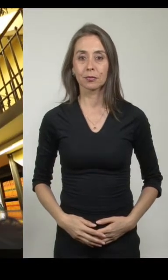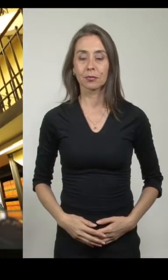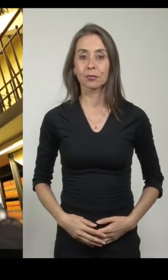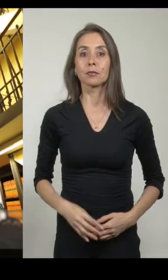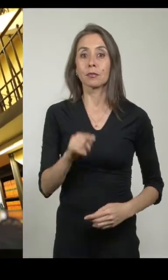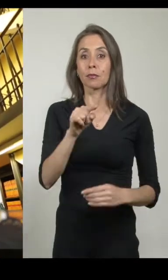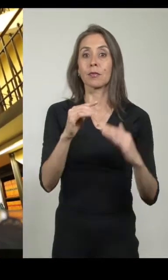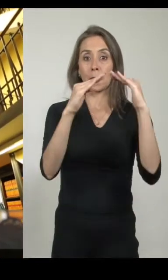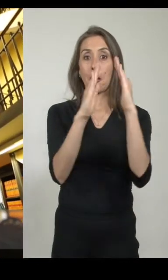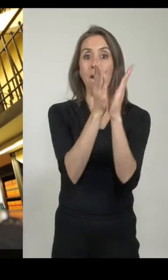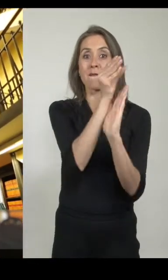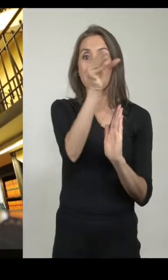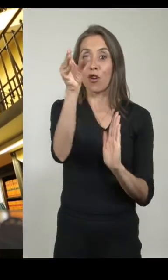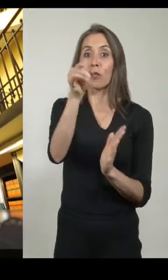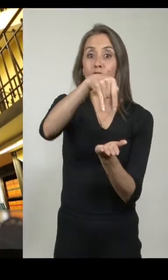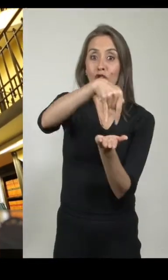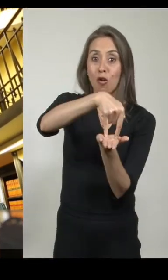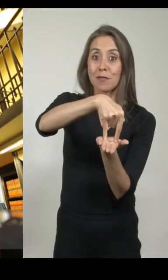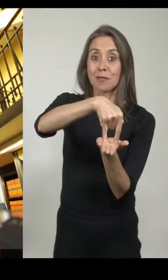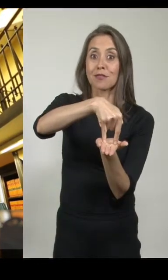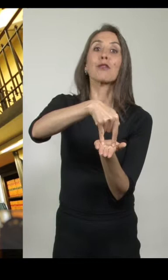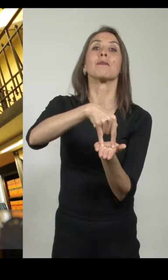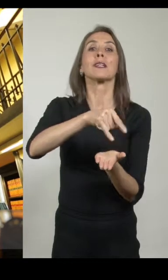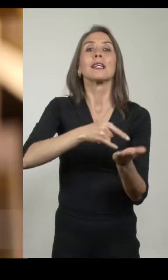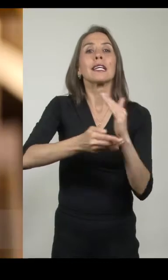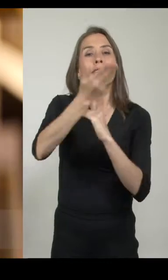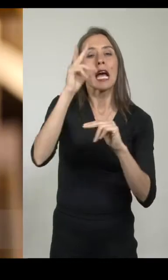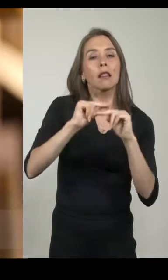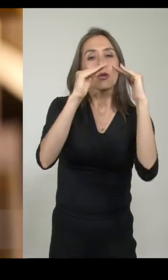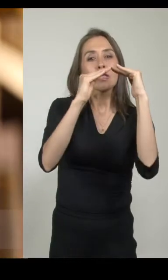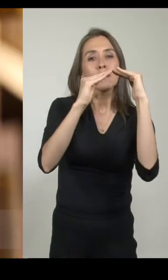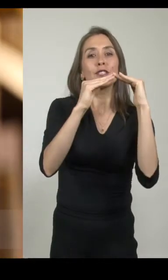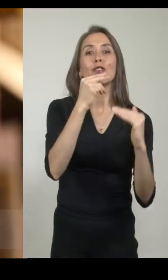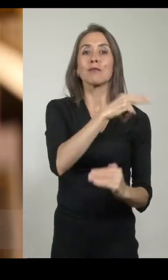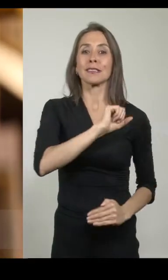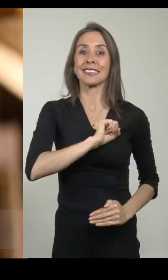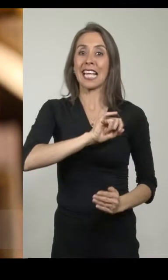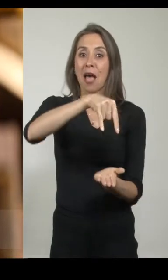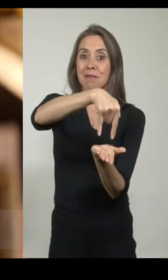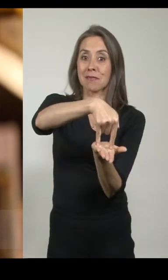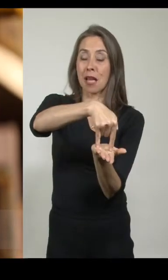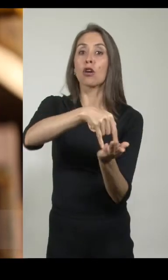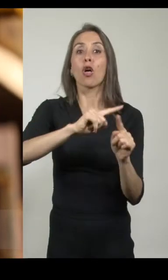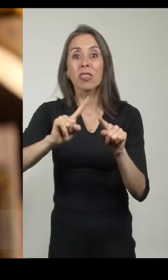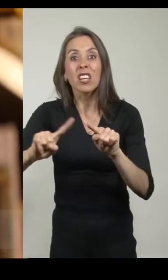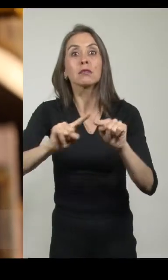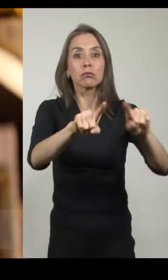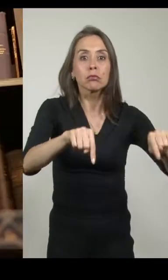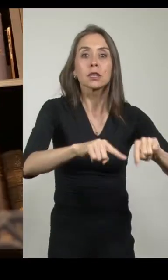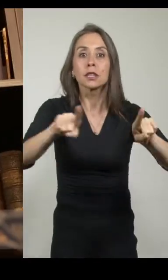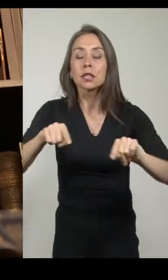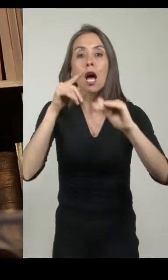En la sede de la Biblioteca del Congreso Nacional, situada en el antiguo edificio del Parlamento en Santiago, existen diversas salas que